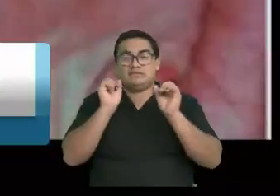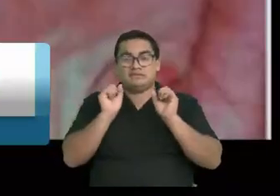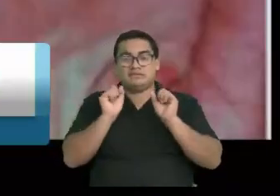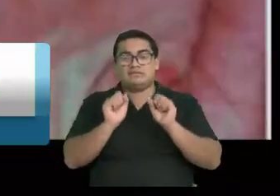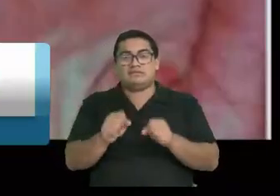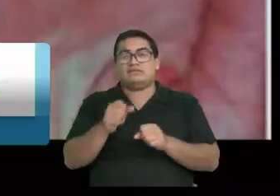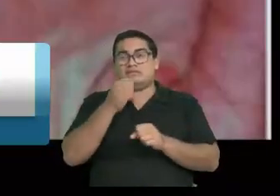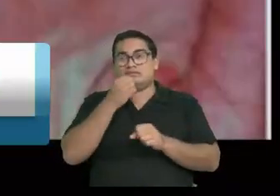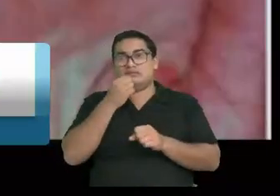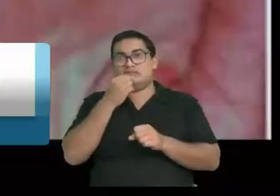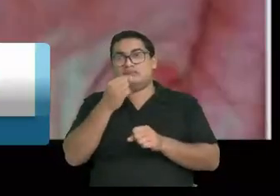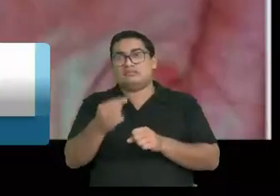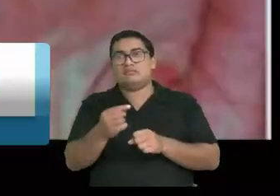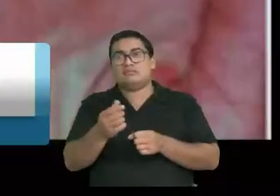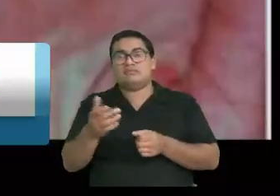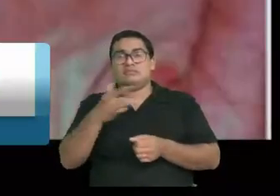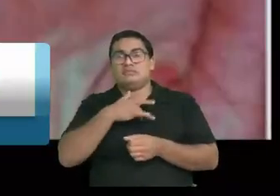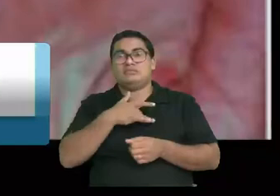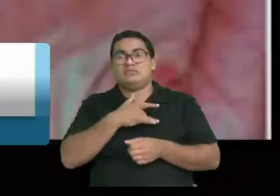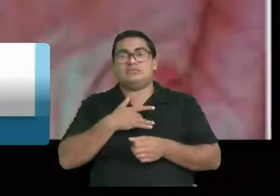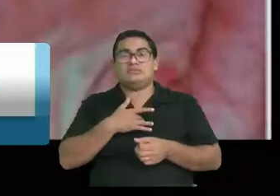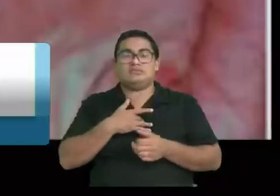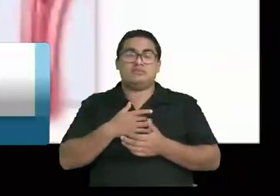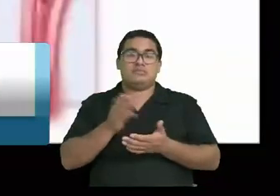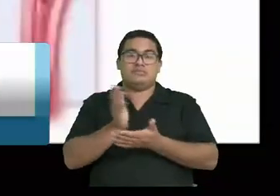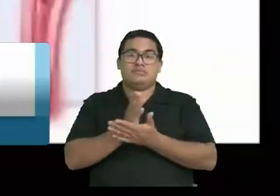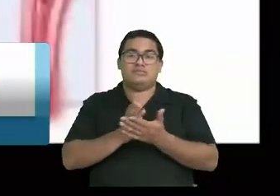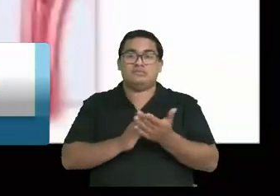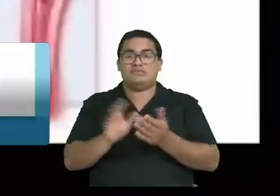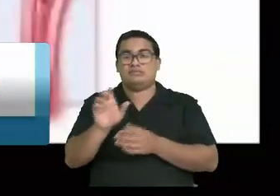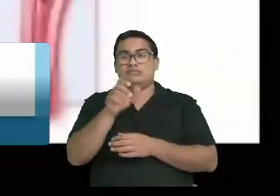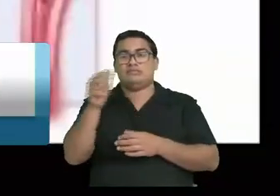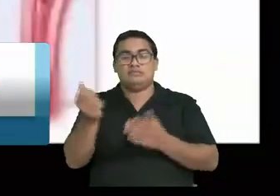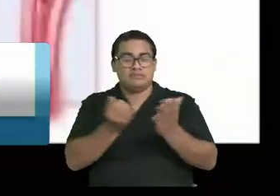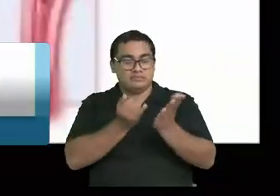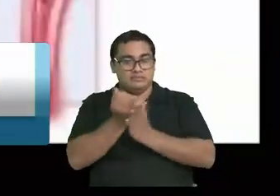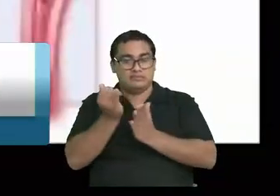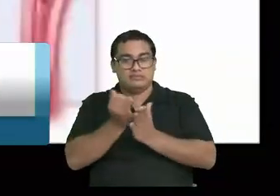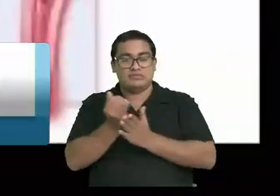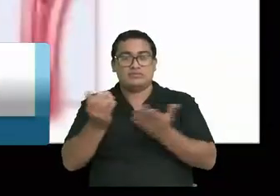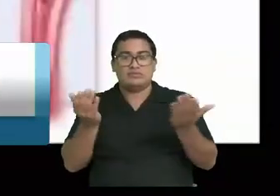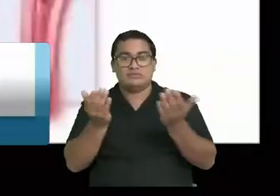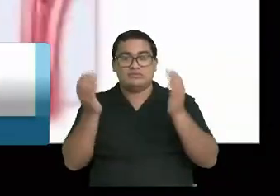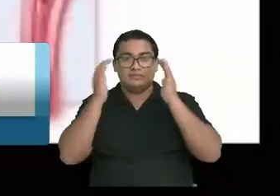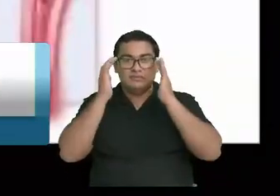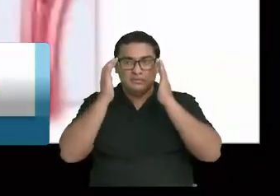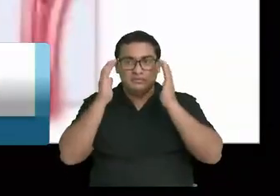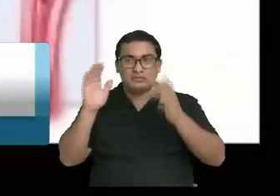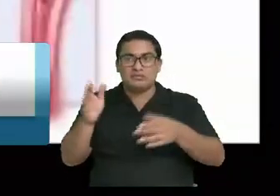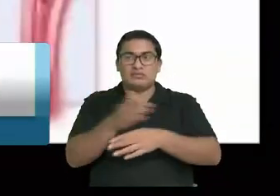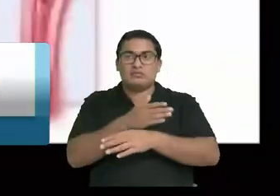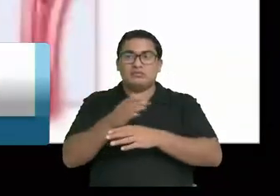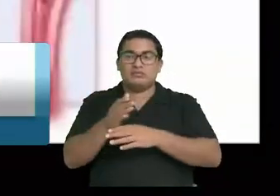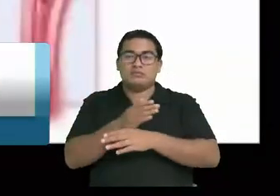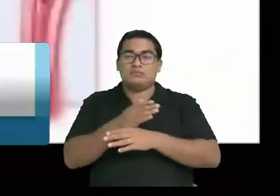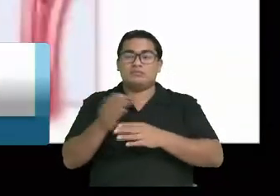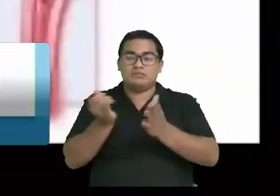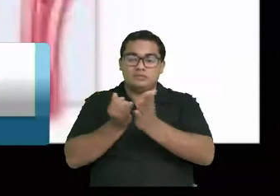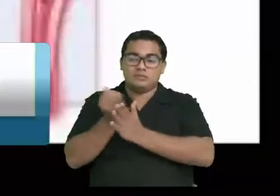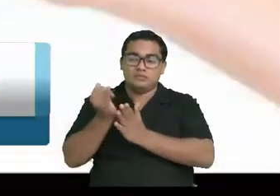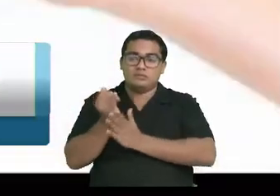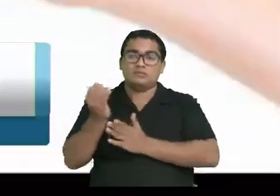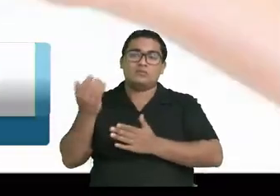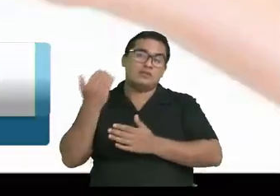podríamos completar, de ser necesario, algún otro estudio. Que de hecho los otros estudios, que son un poquito más invasivos,